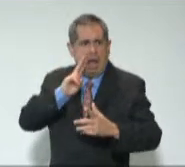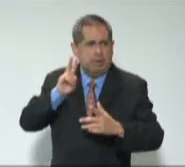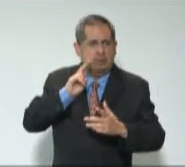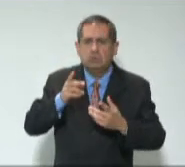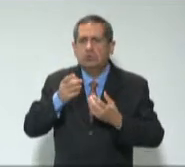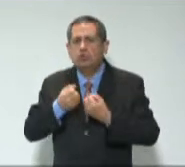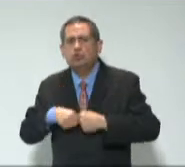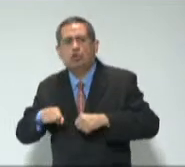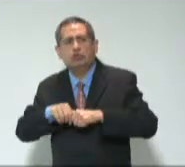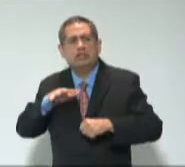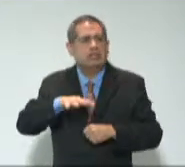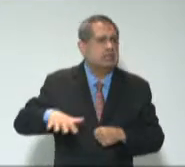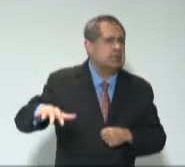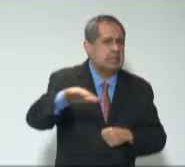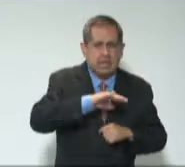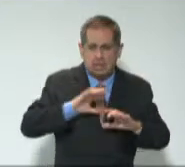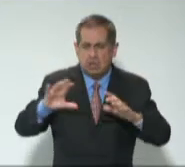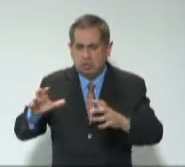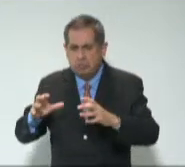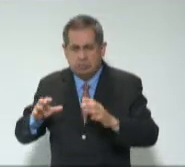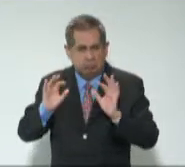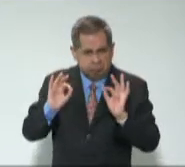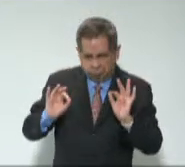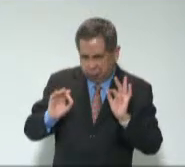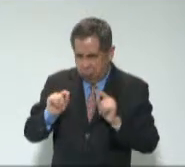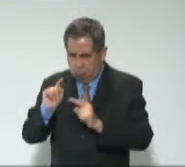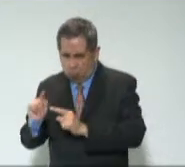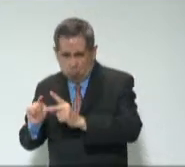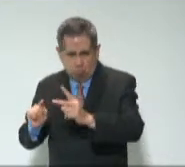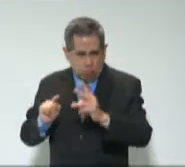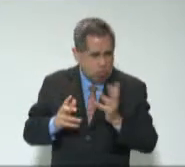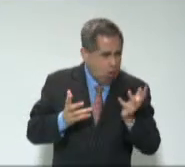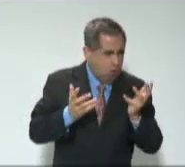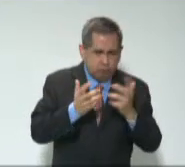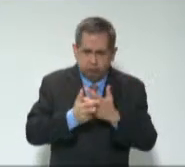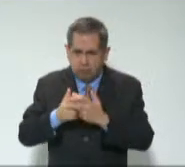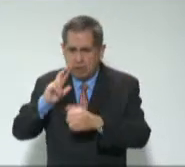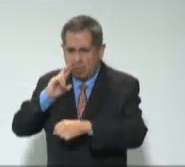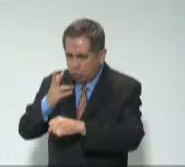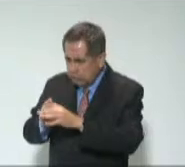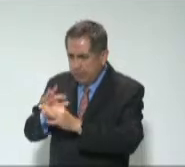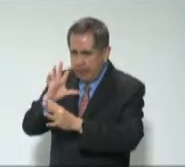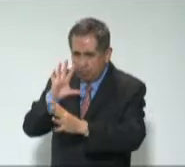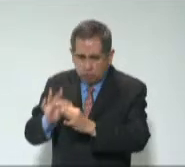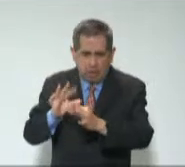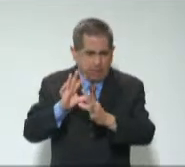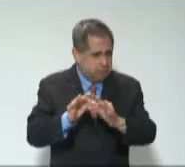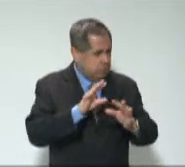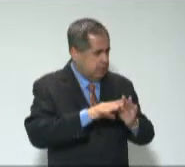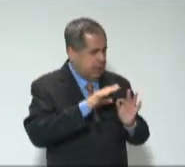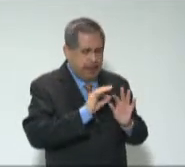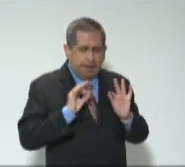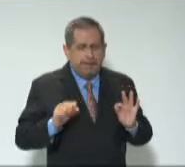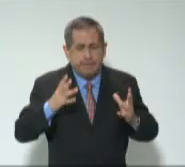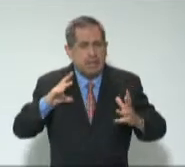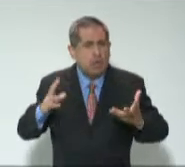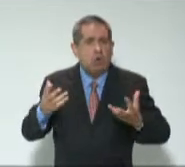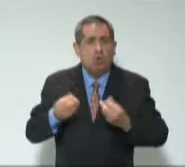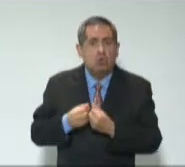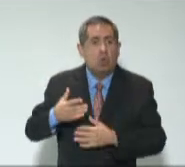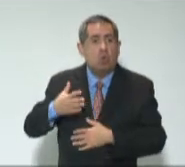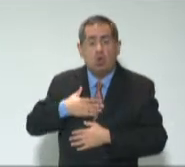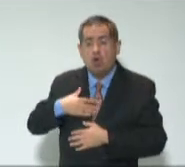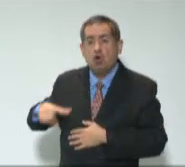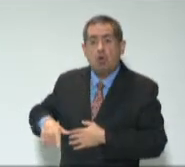sociedad en la que los distintos componentes se harían corresponsables de una respuesta de estado no solo de